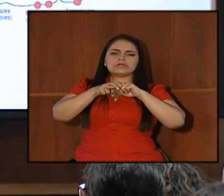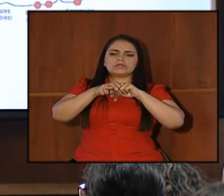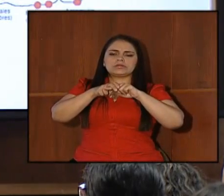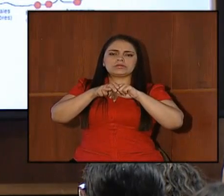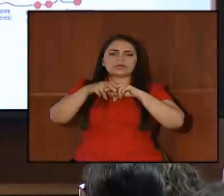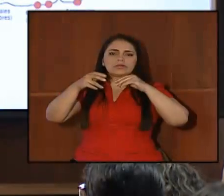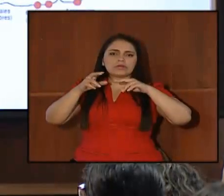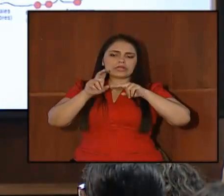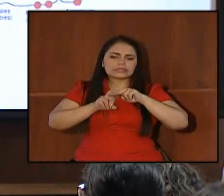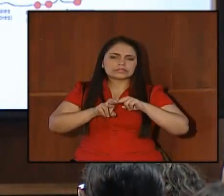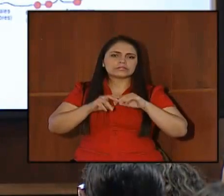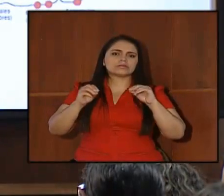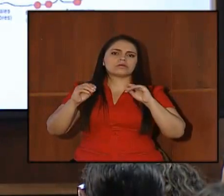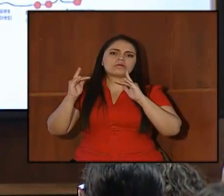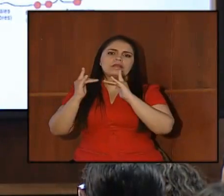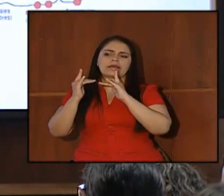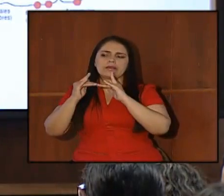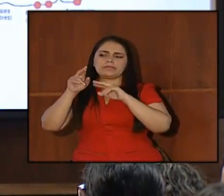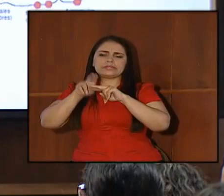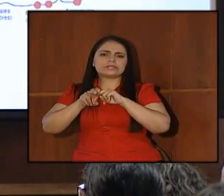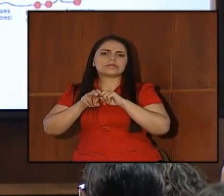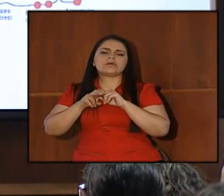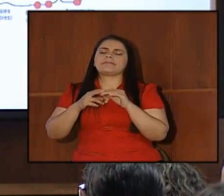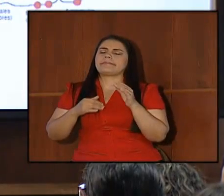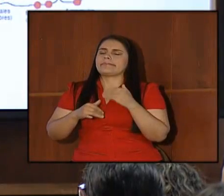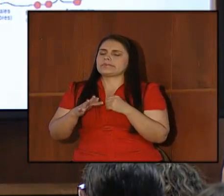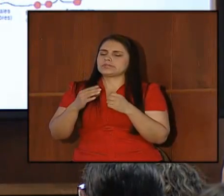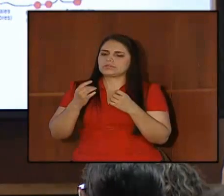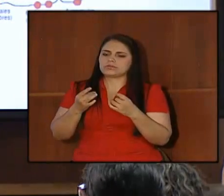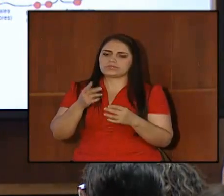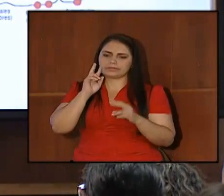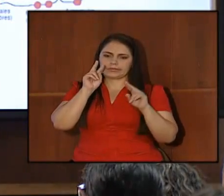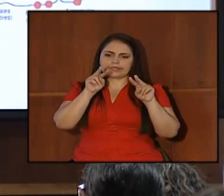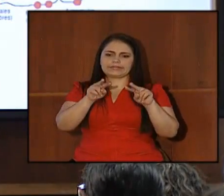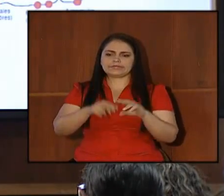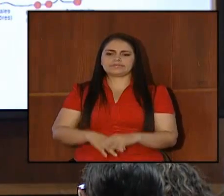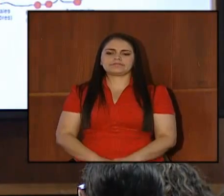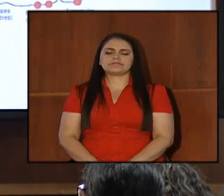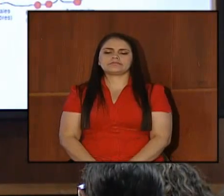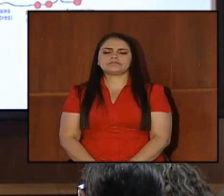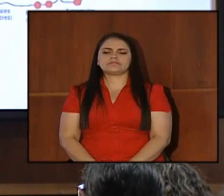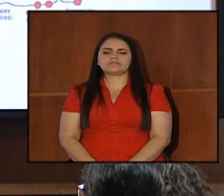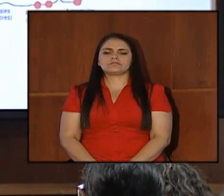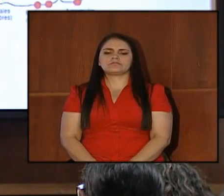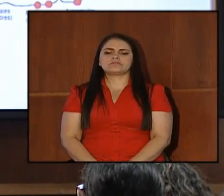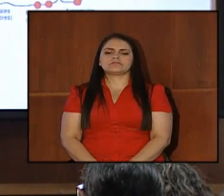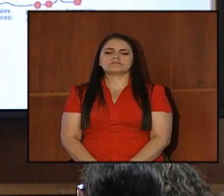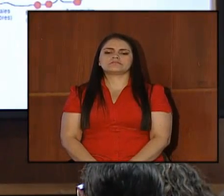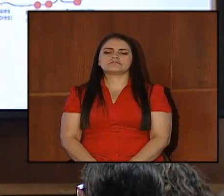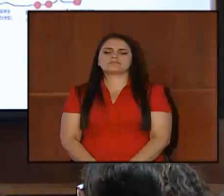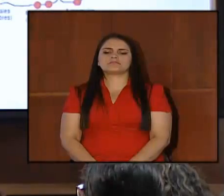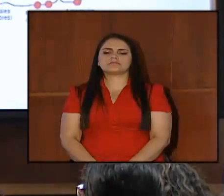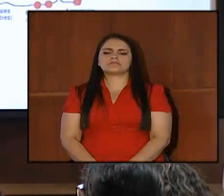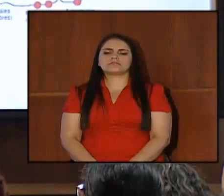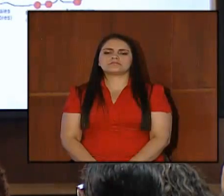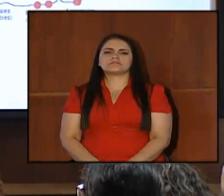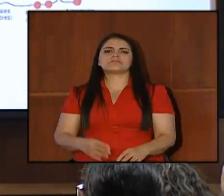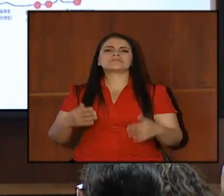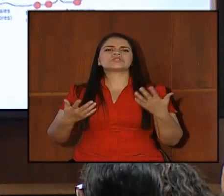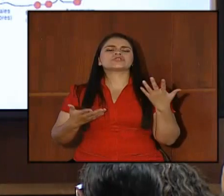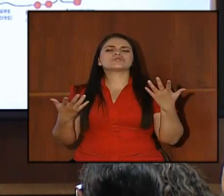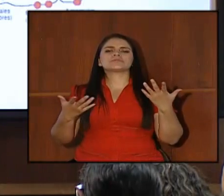en cama. Las zonas del cuerpo que más frecuentemente se ulceran son todas las partes donde sobresale un